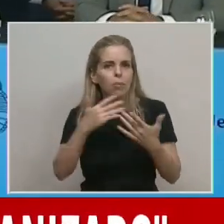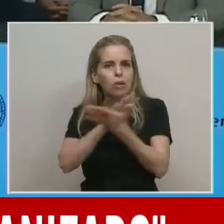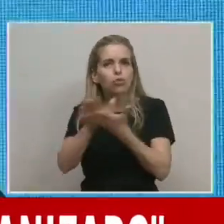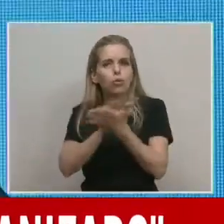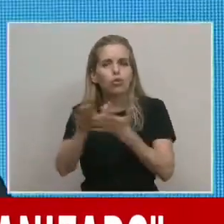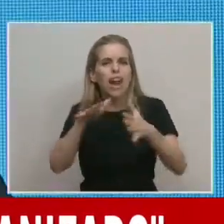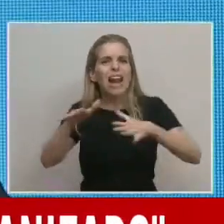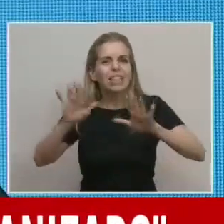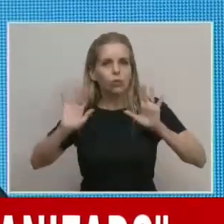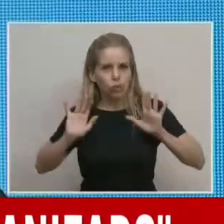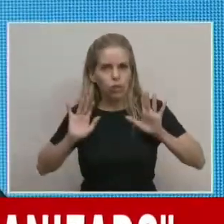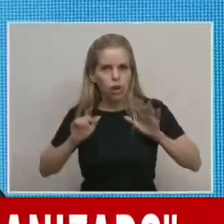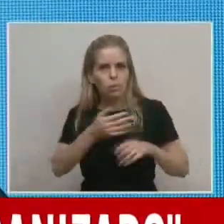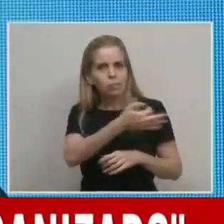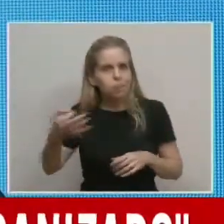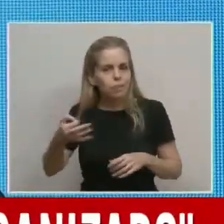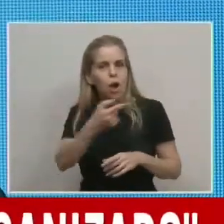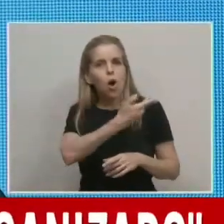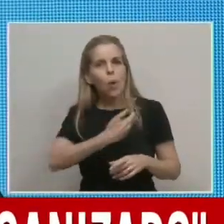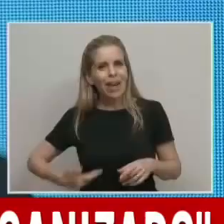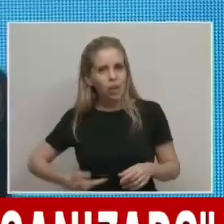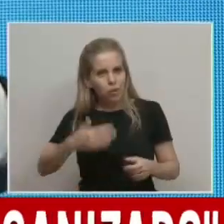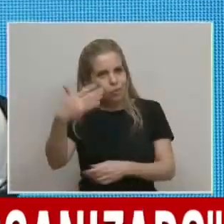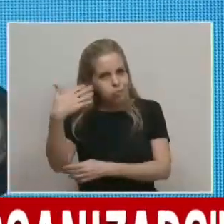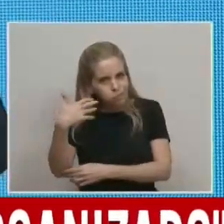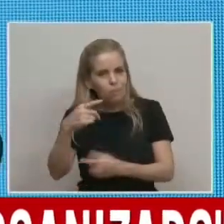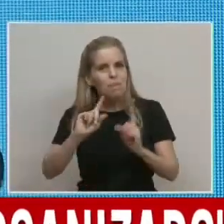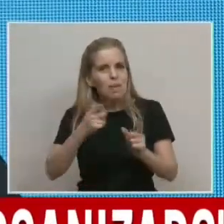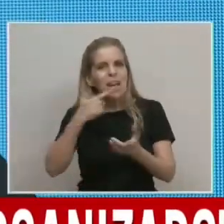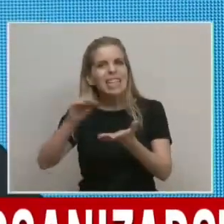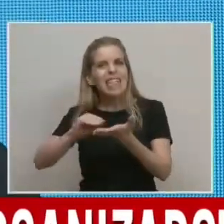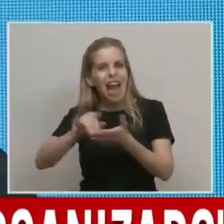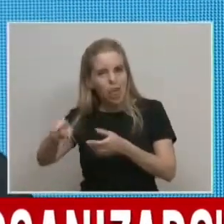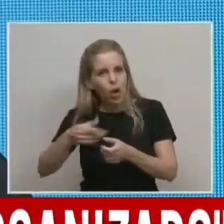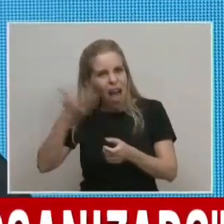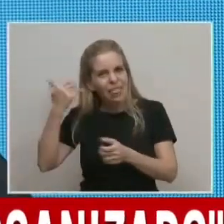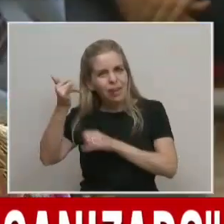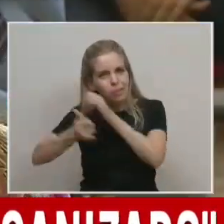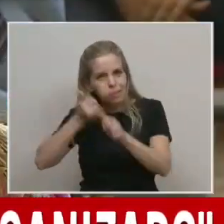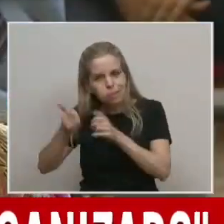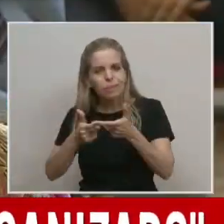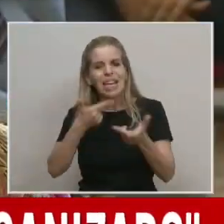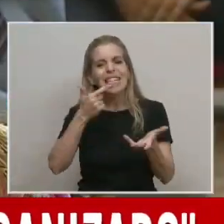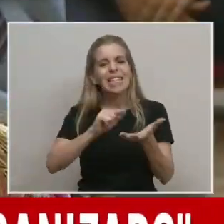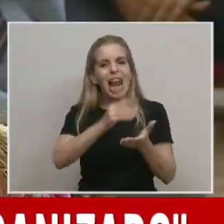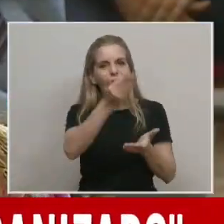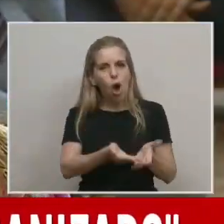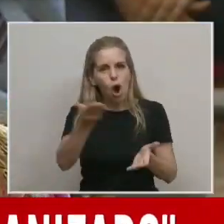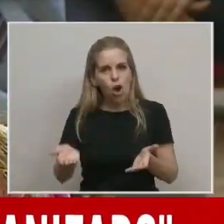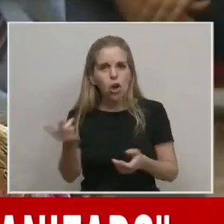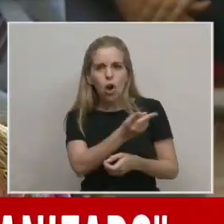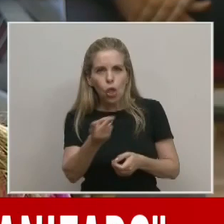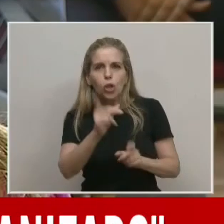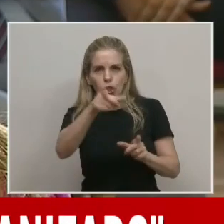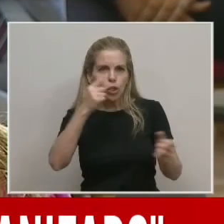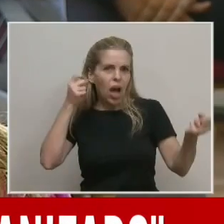Y allí bien dijo el gobernador, la senadora y el senador, acompañaron el